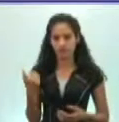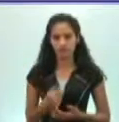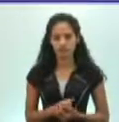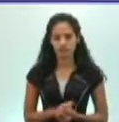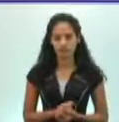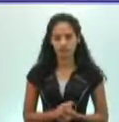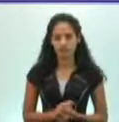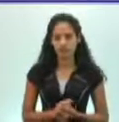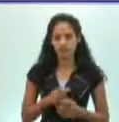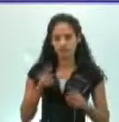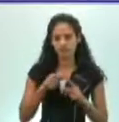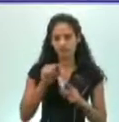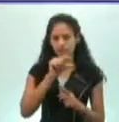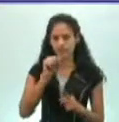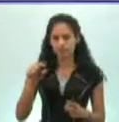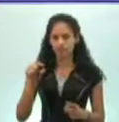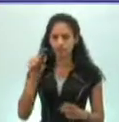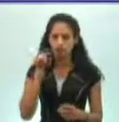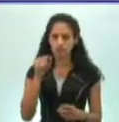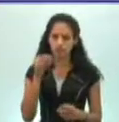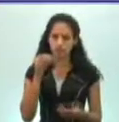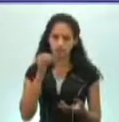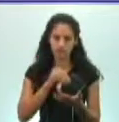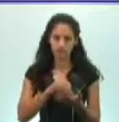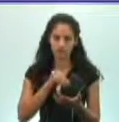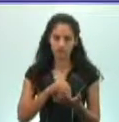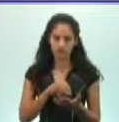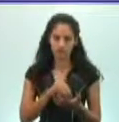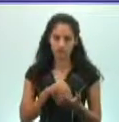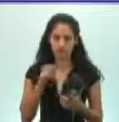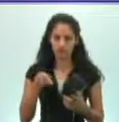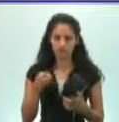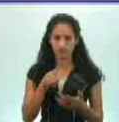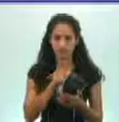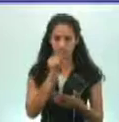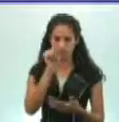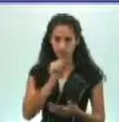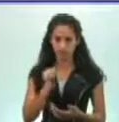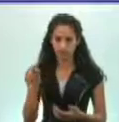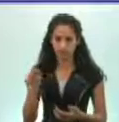¿Qué título le pondrías a este gráfico?